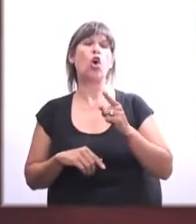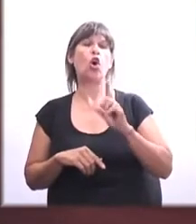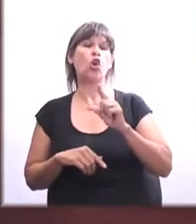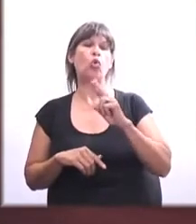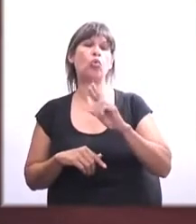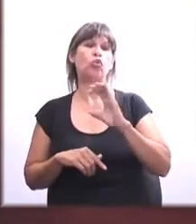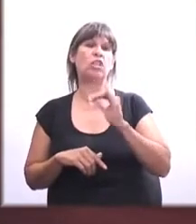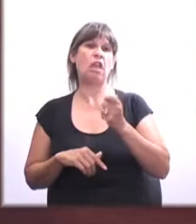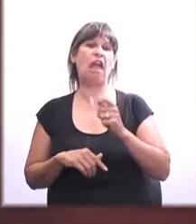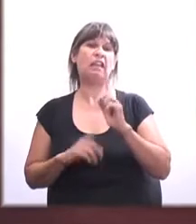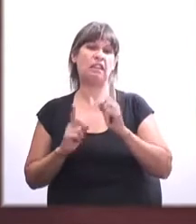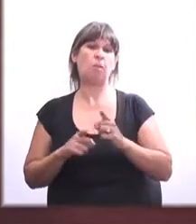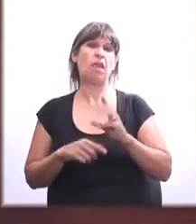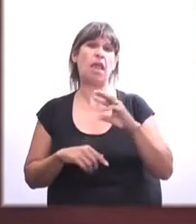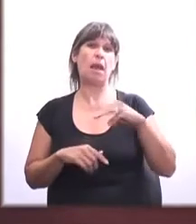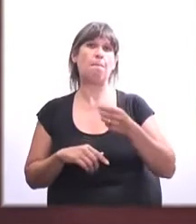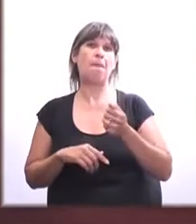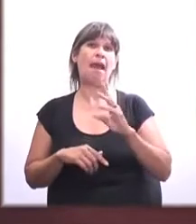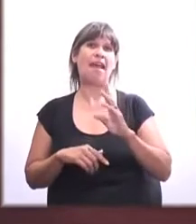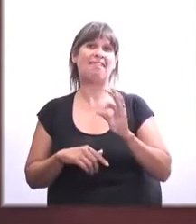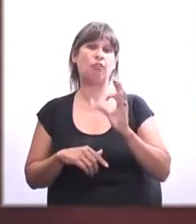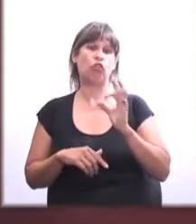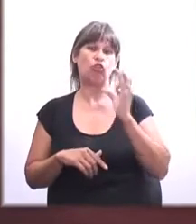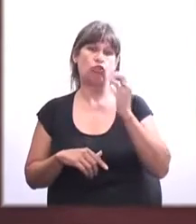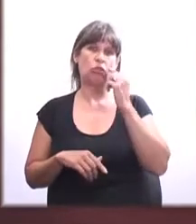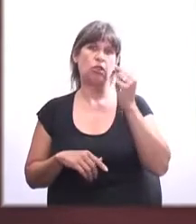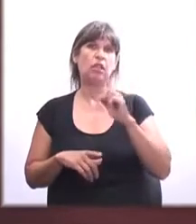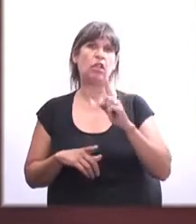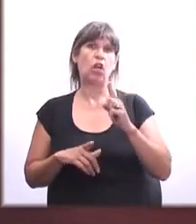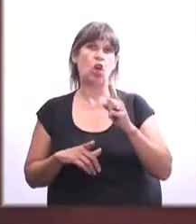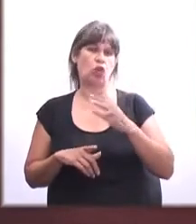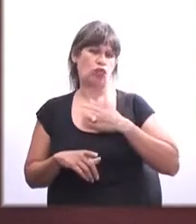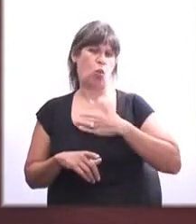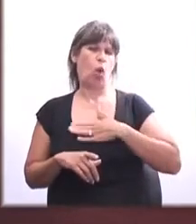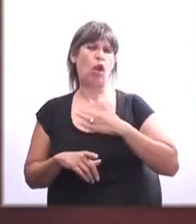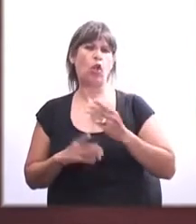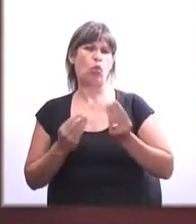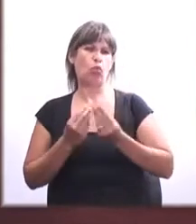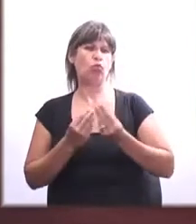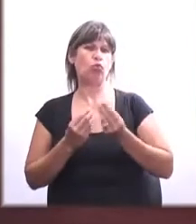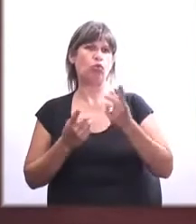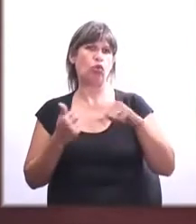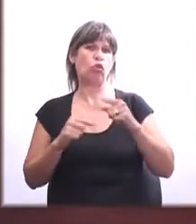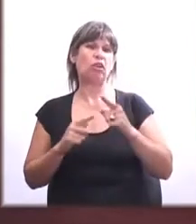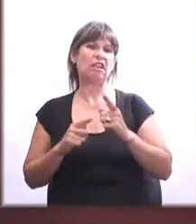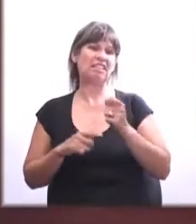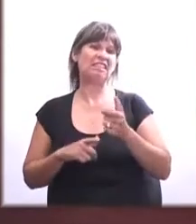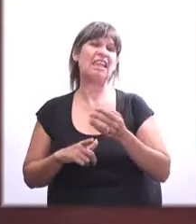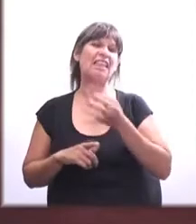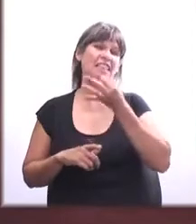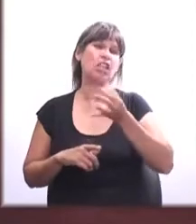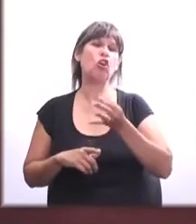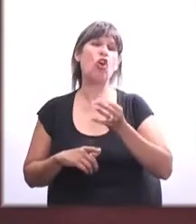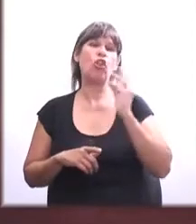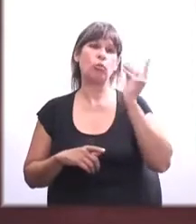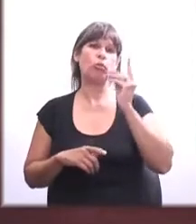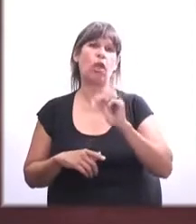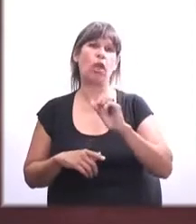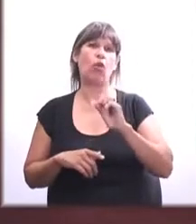Echeverri. Comparto mucho los criterios que se han utilizado, como lo que recién también nombraba el diputado Galo. Y es la